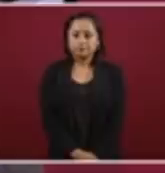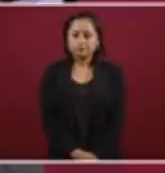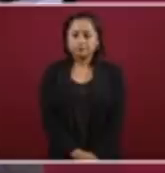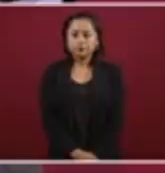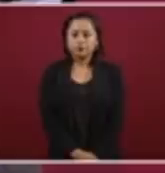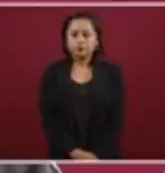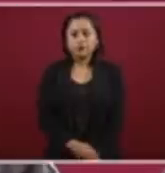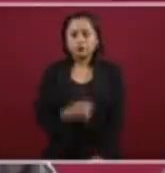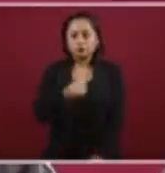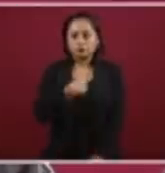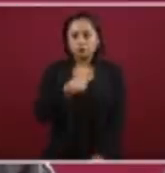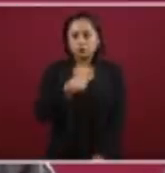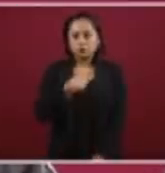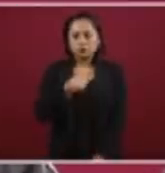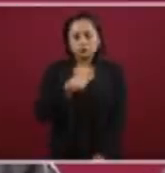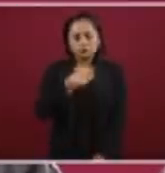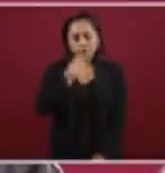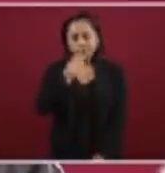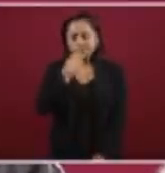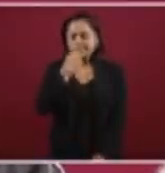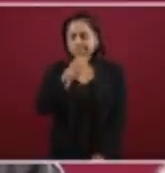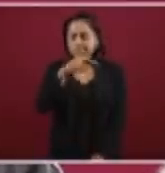yo sostengo que